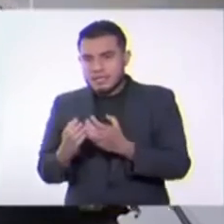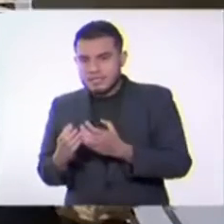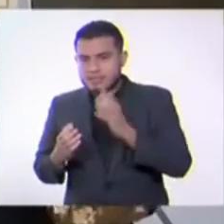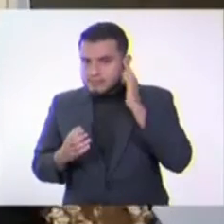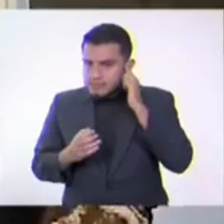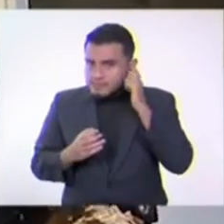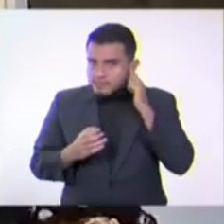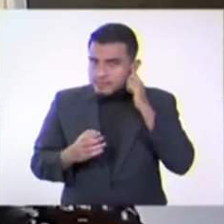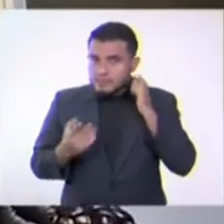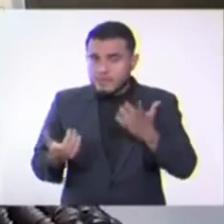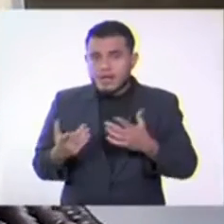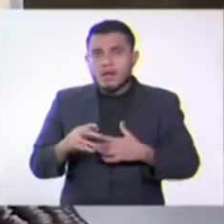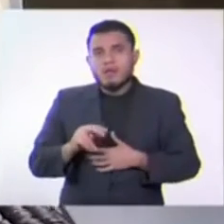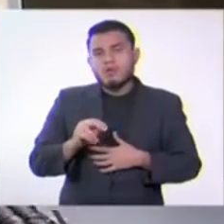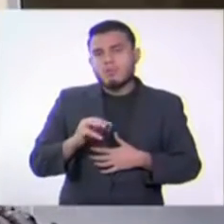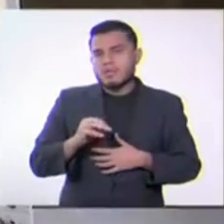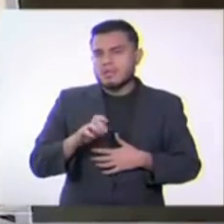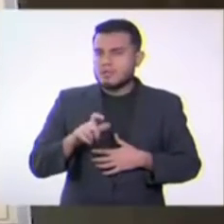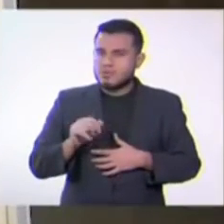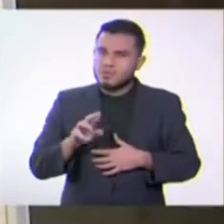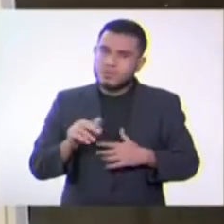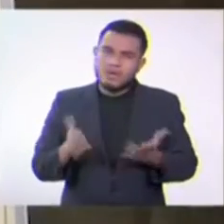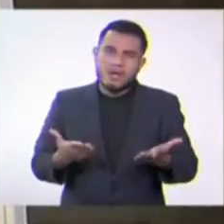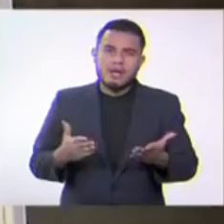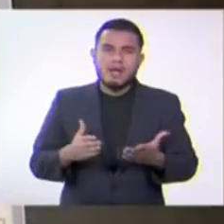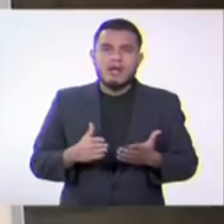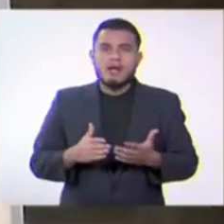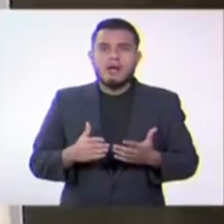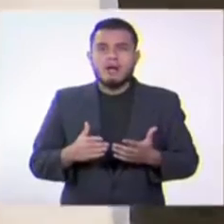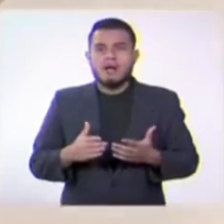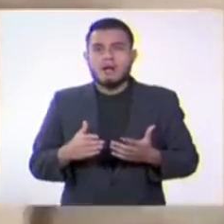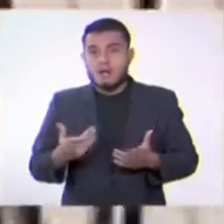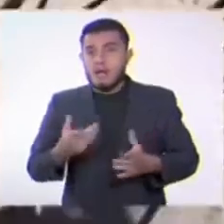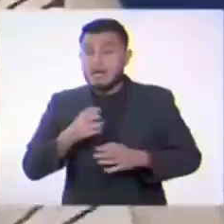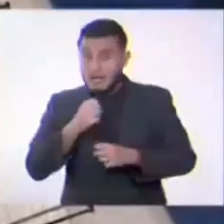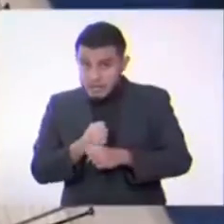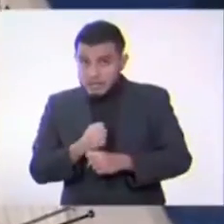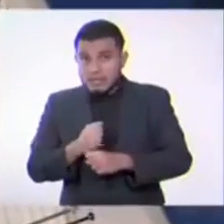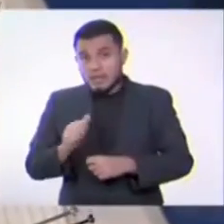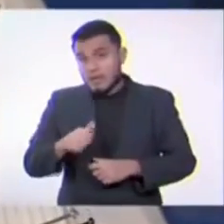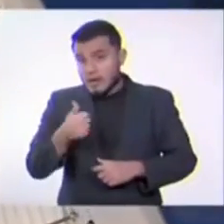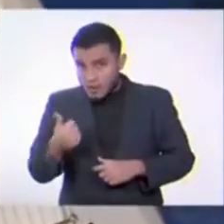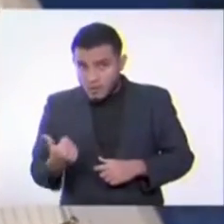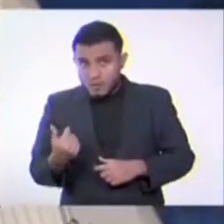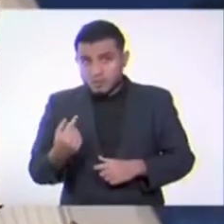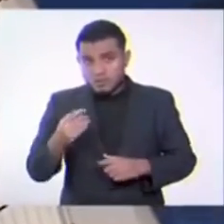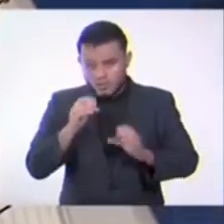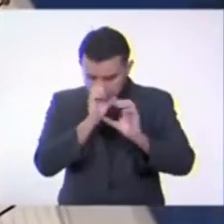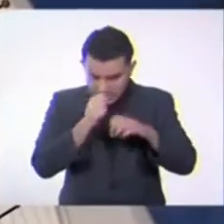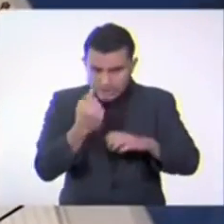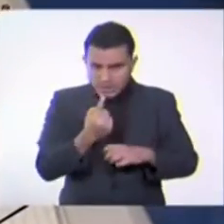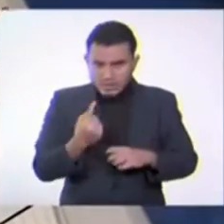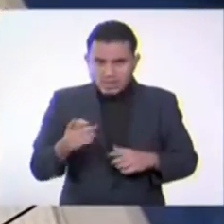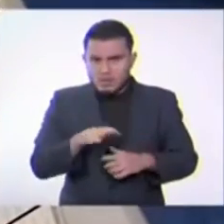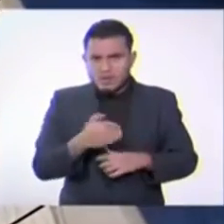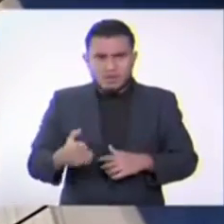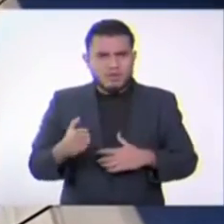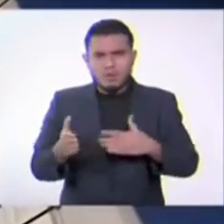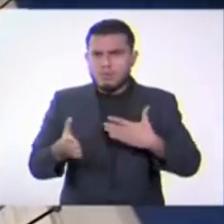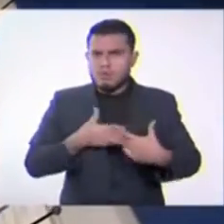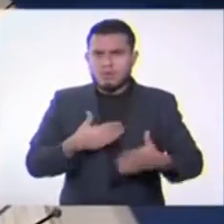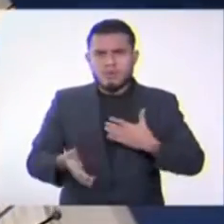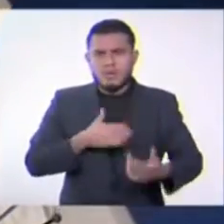de la nomenclatura convenció a otros científicos que rápidamente comenzaron a usarla. No había ningún problema.